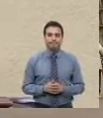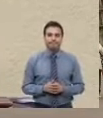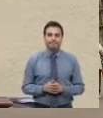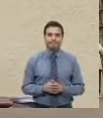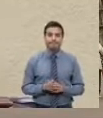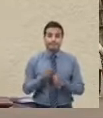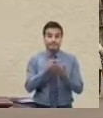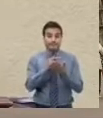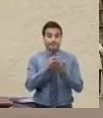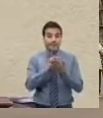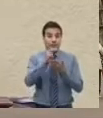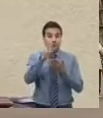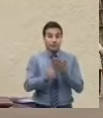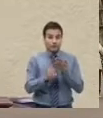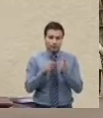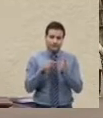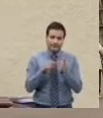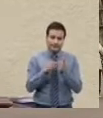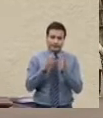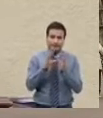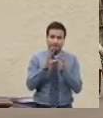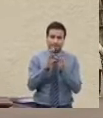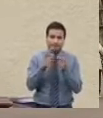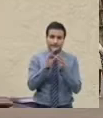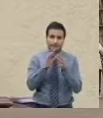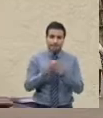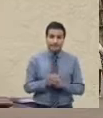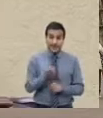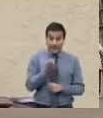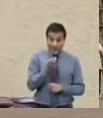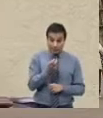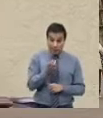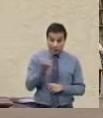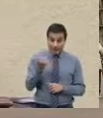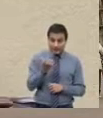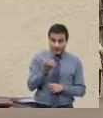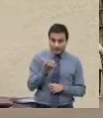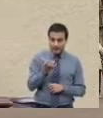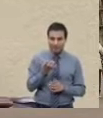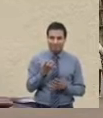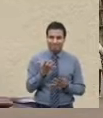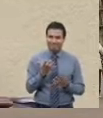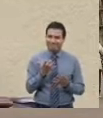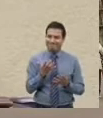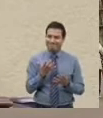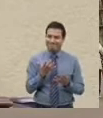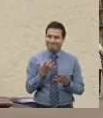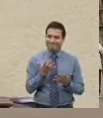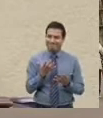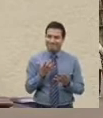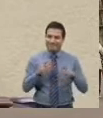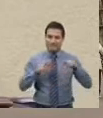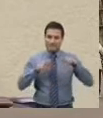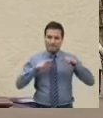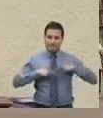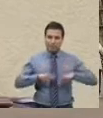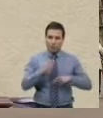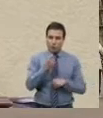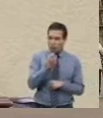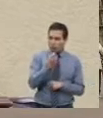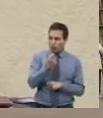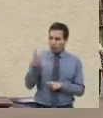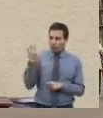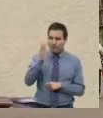el proyecto evidencia, supone una serie de coincidencias temporales. Todos